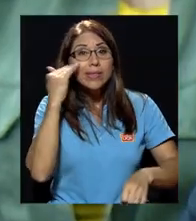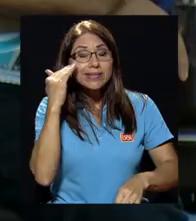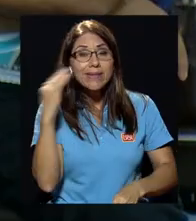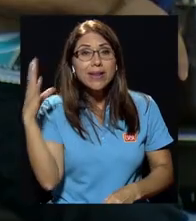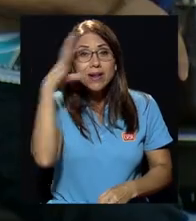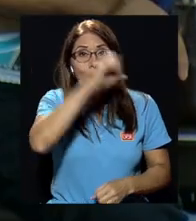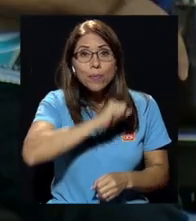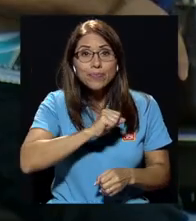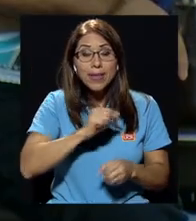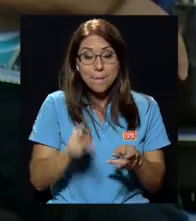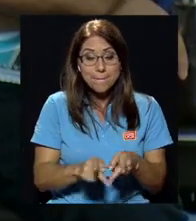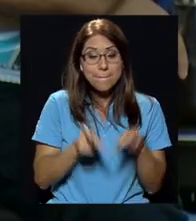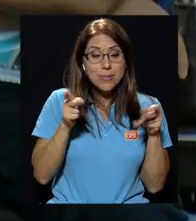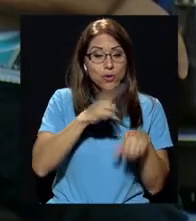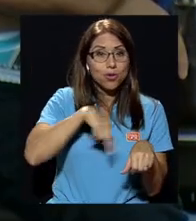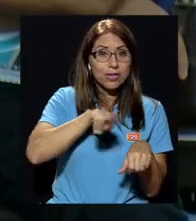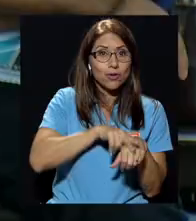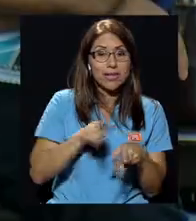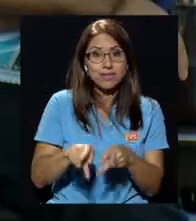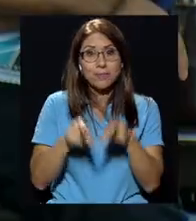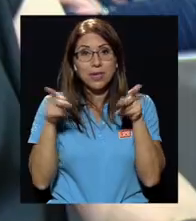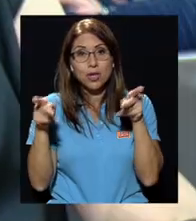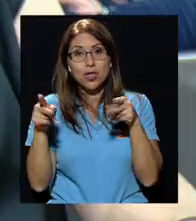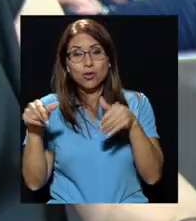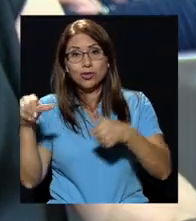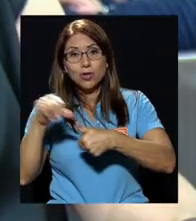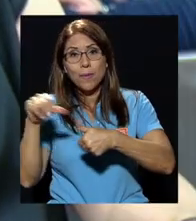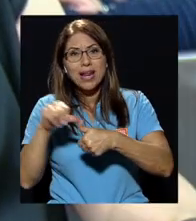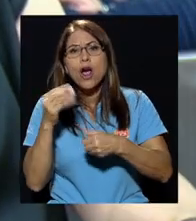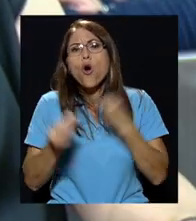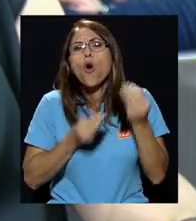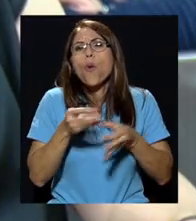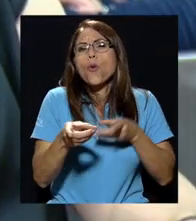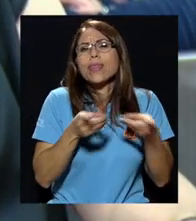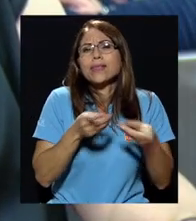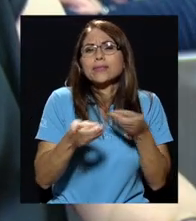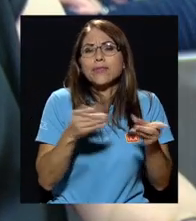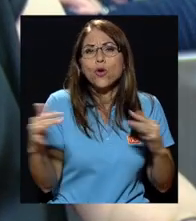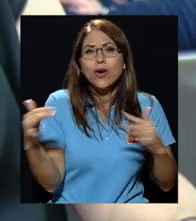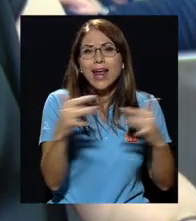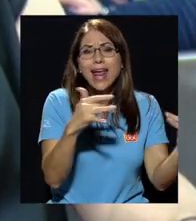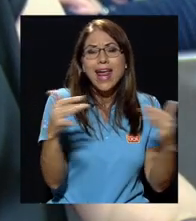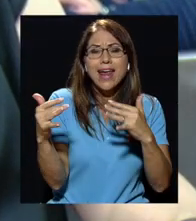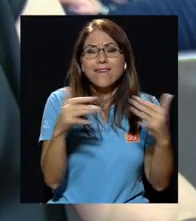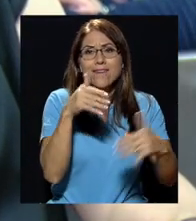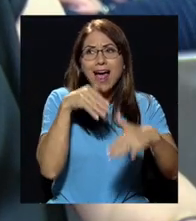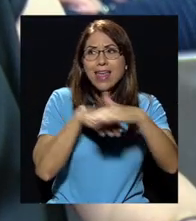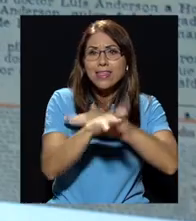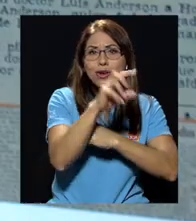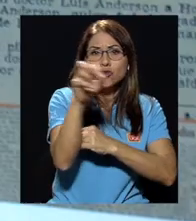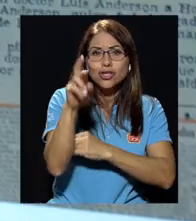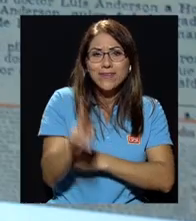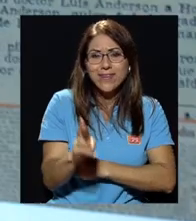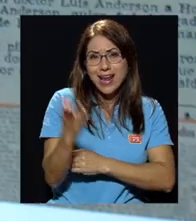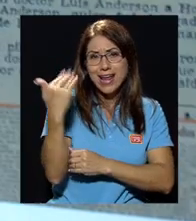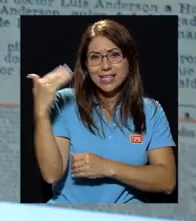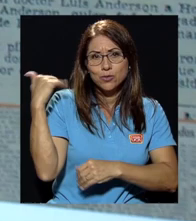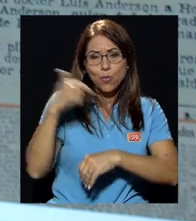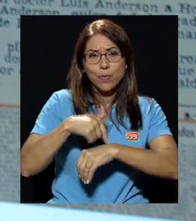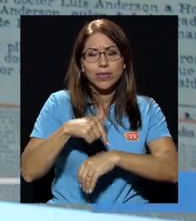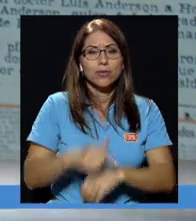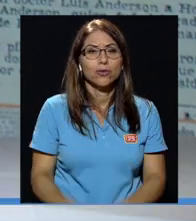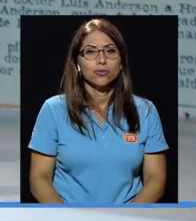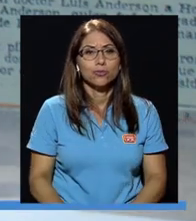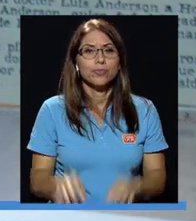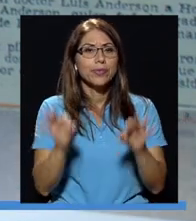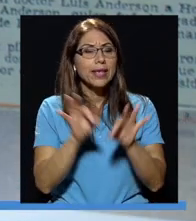escrita nacional y regional la Guerra Civil que vivía Costa Rica en esos momentos. Es importante que se